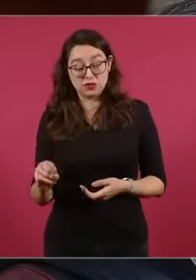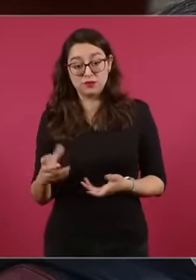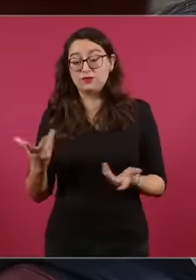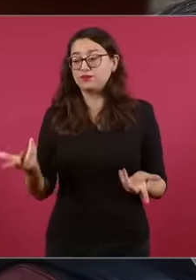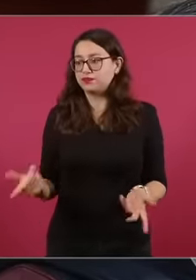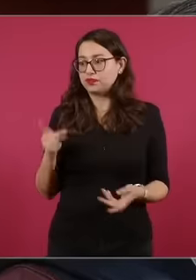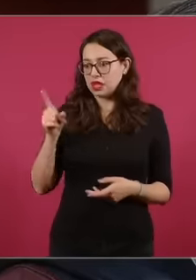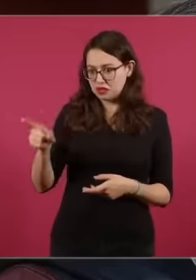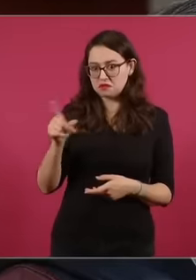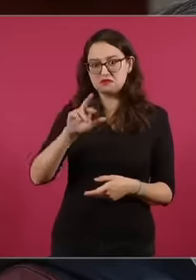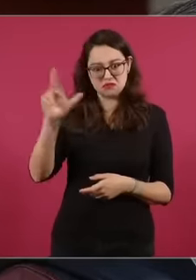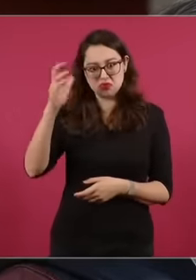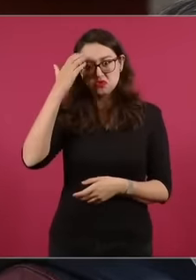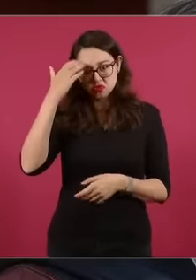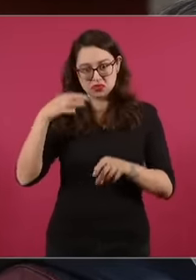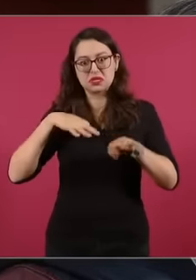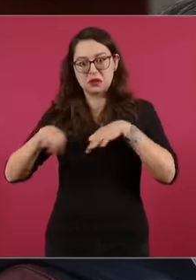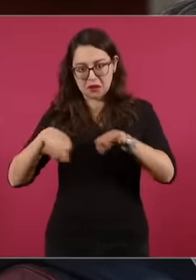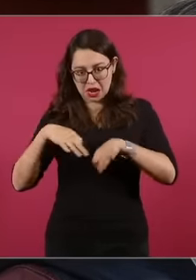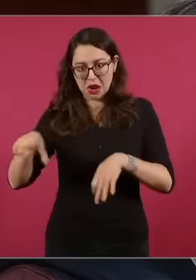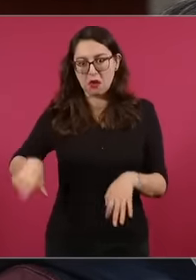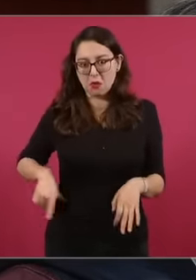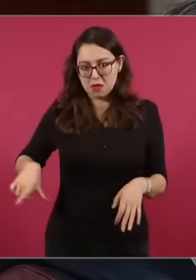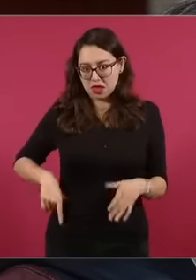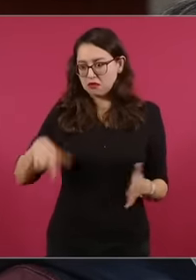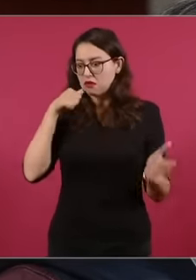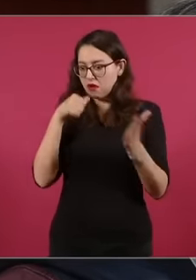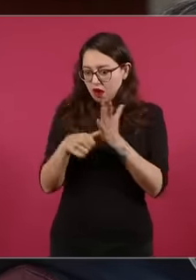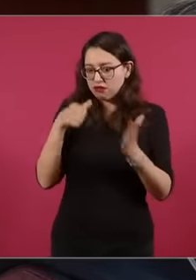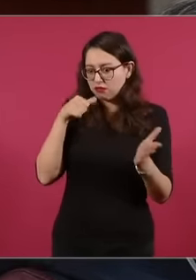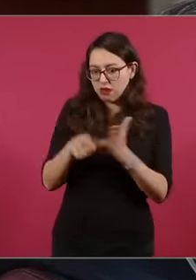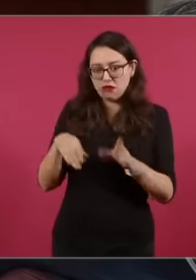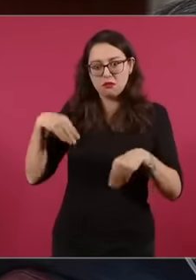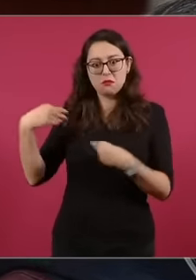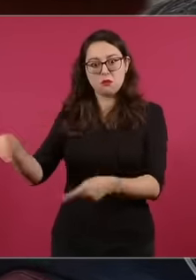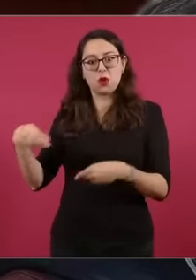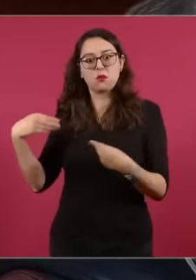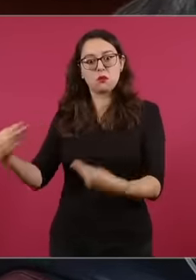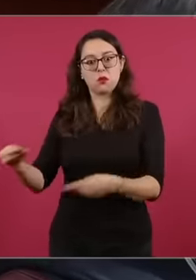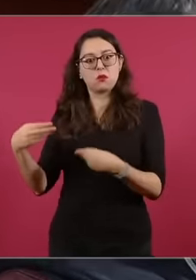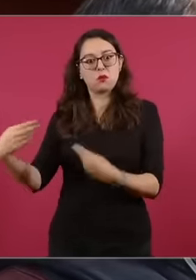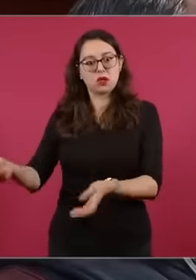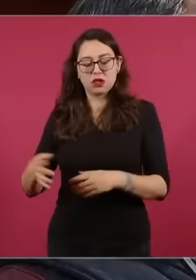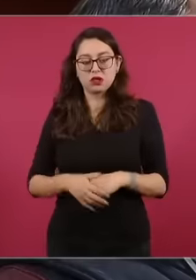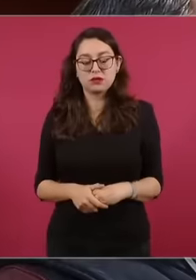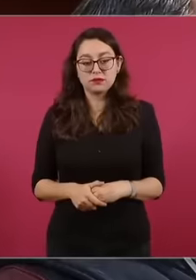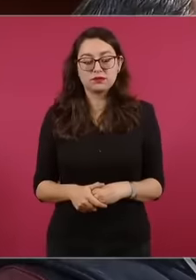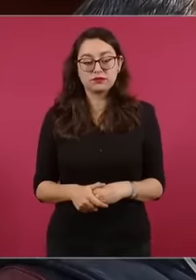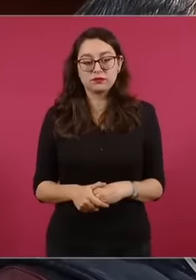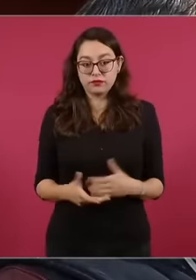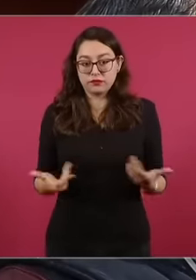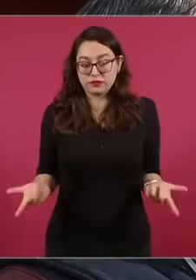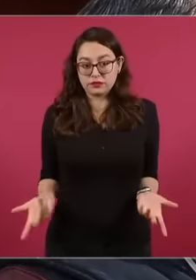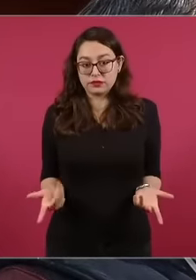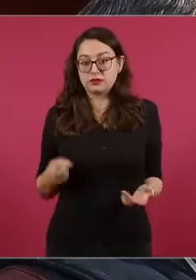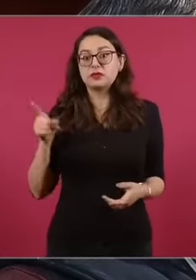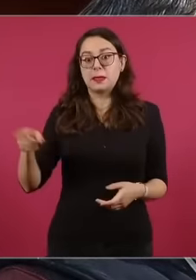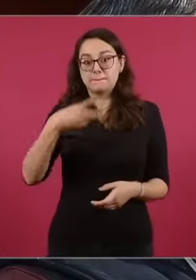como trabajadores del gobierno de México. Por ejemplo, al muchacho que estaba en el Vaticano le dieron incluso la